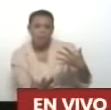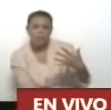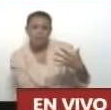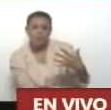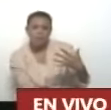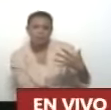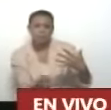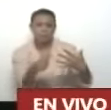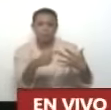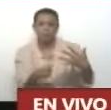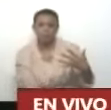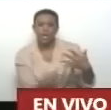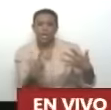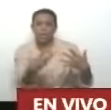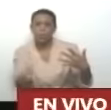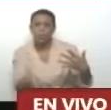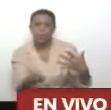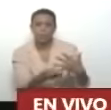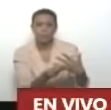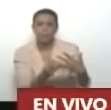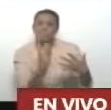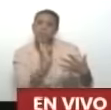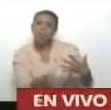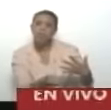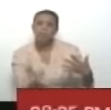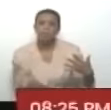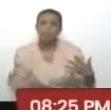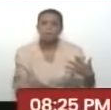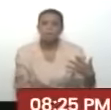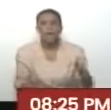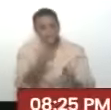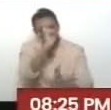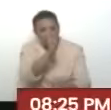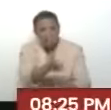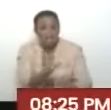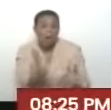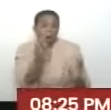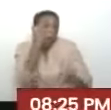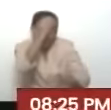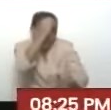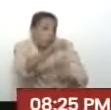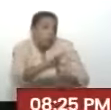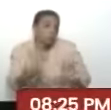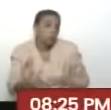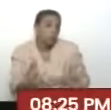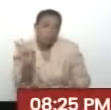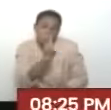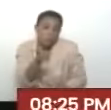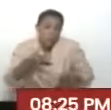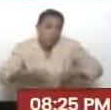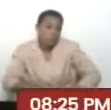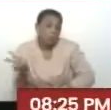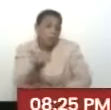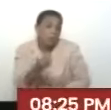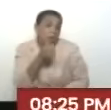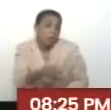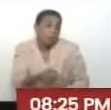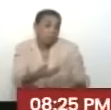y 5. Y así lo dijo, pues. Respetable su opinión. Como venezolano, pues.